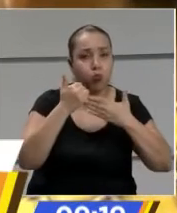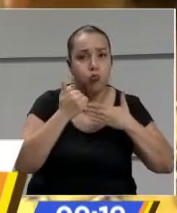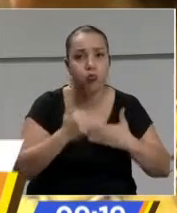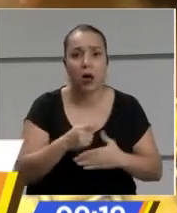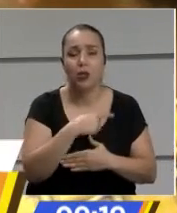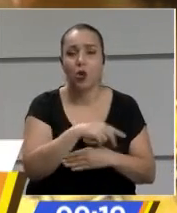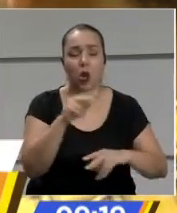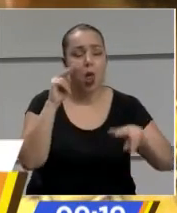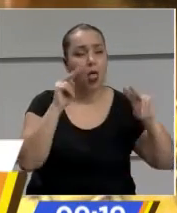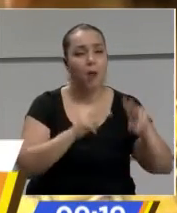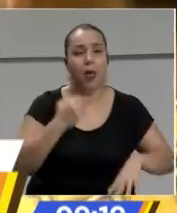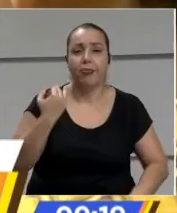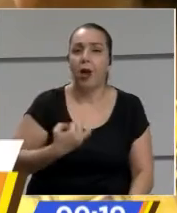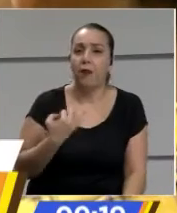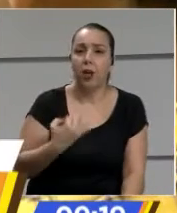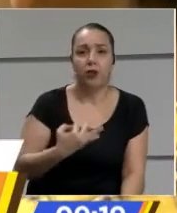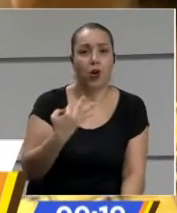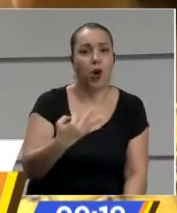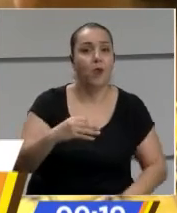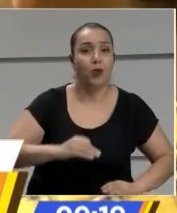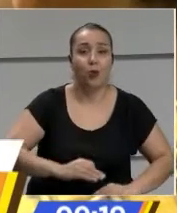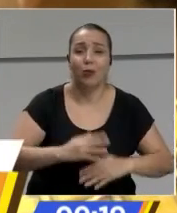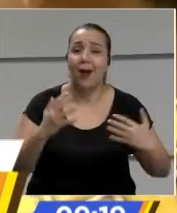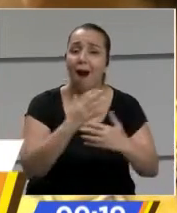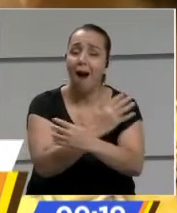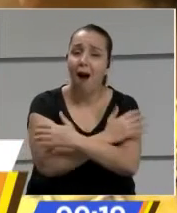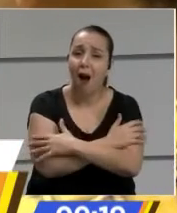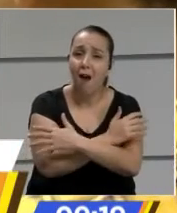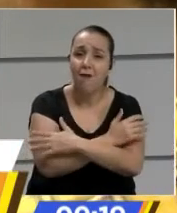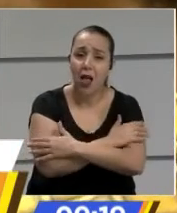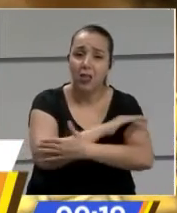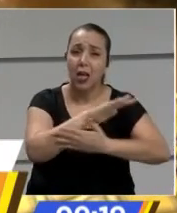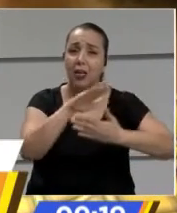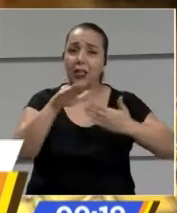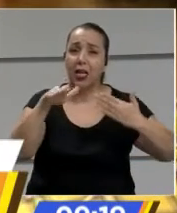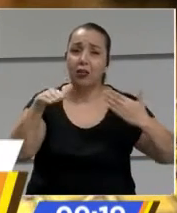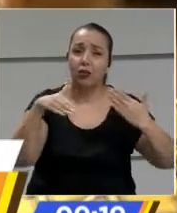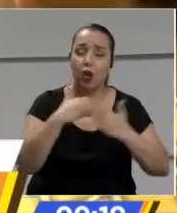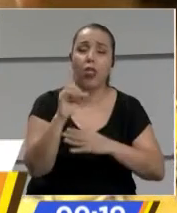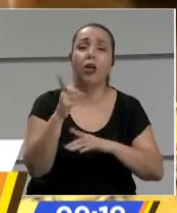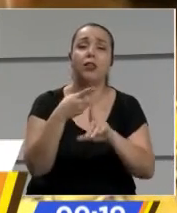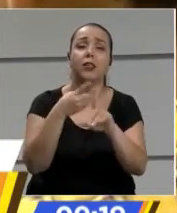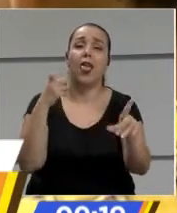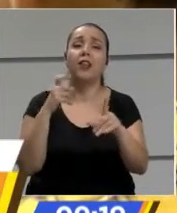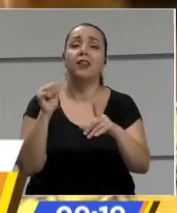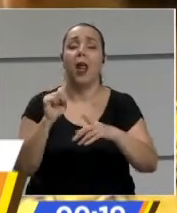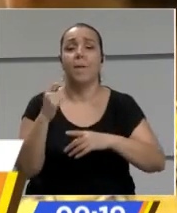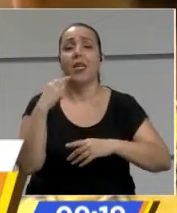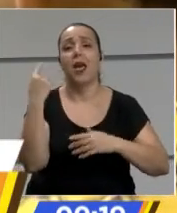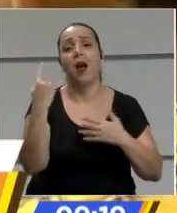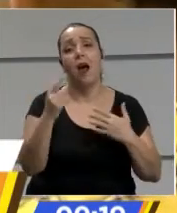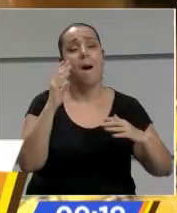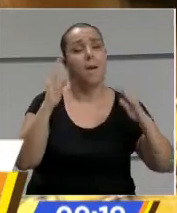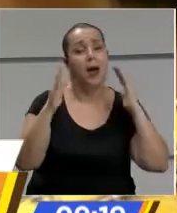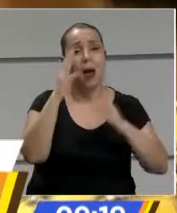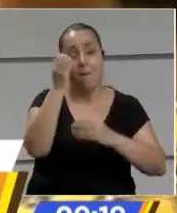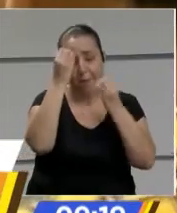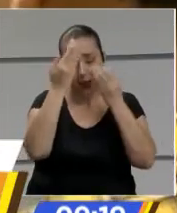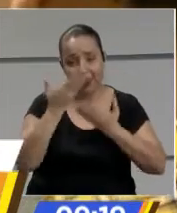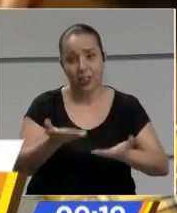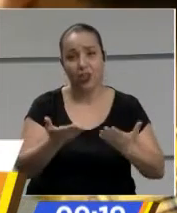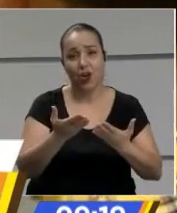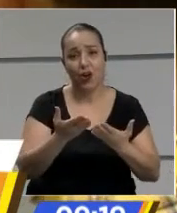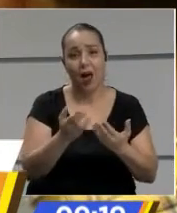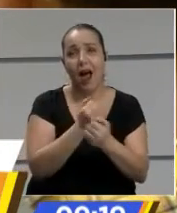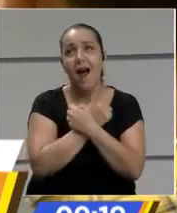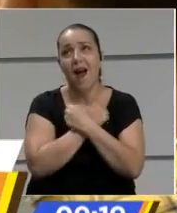Los veo todos los días. Un gran abrazo para todos desde Sarapiquí. Muchas gracias y bendiciones. Saludos a Limón.